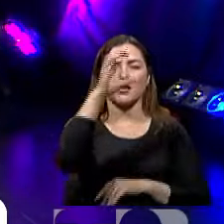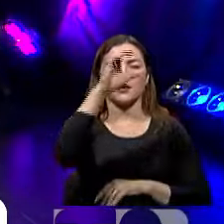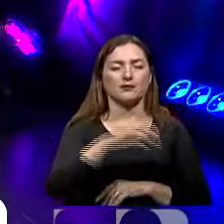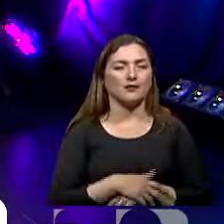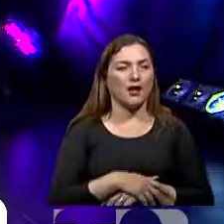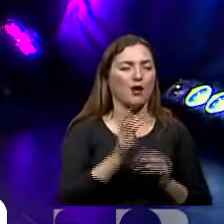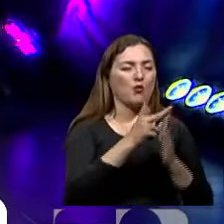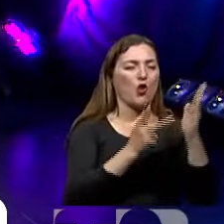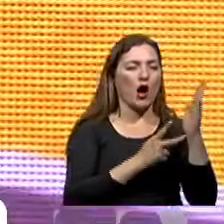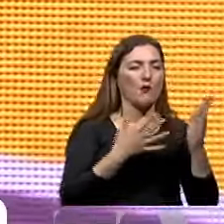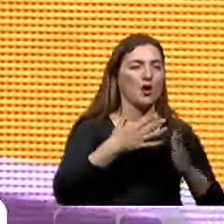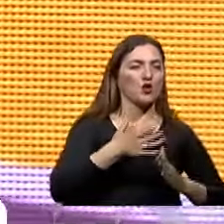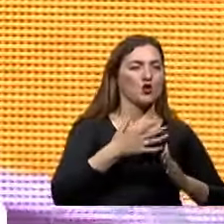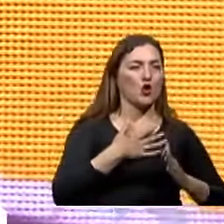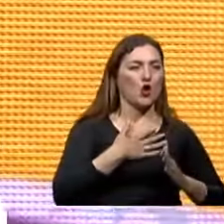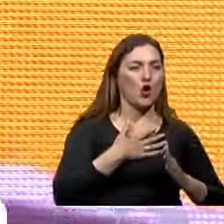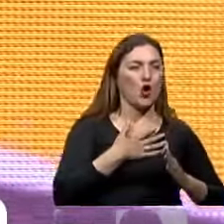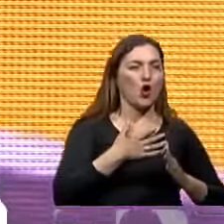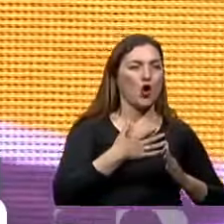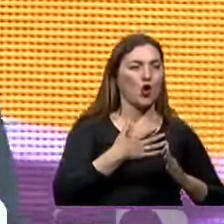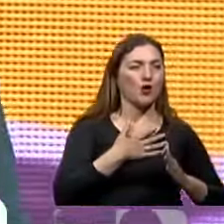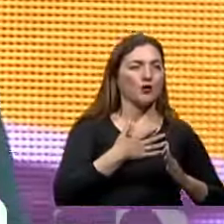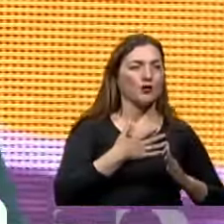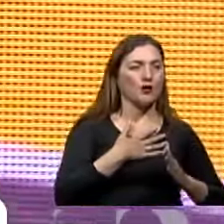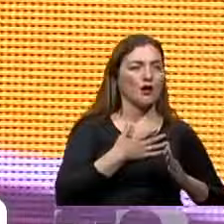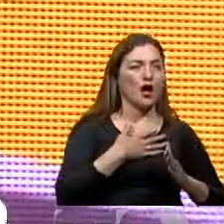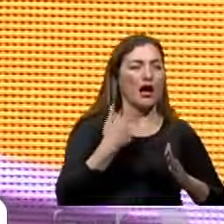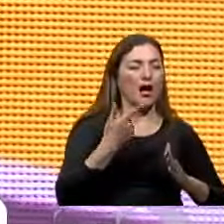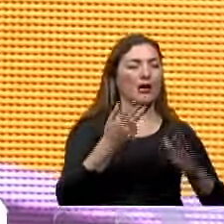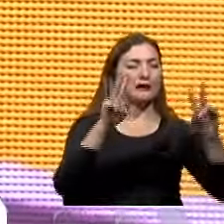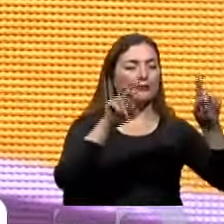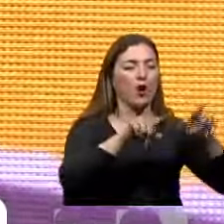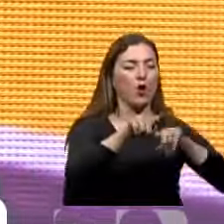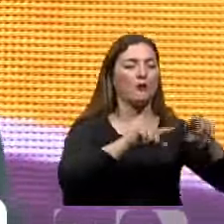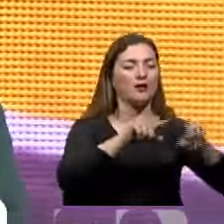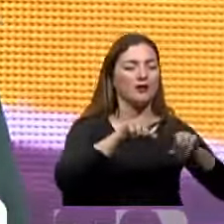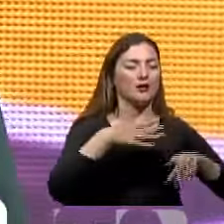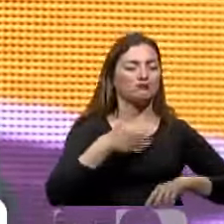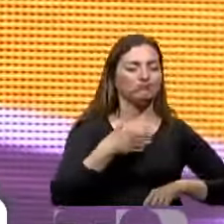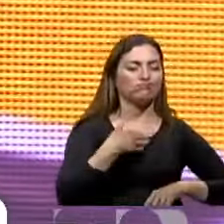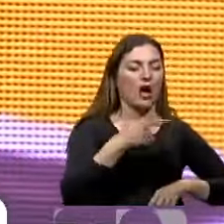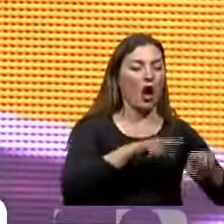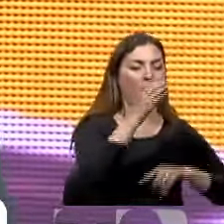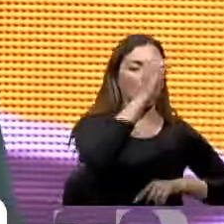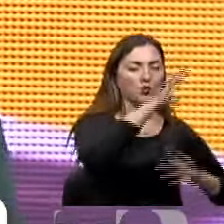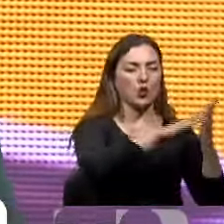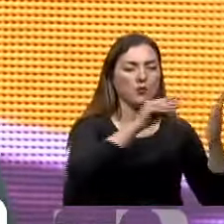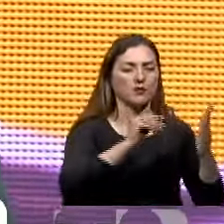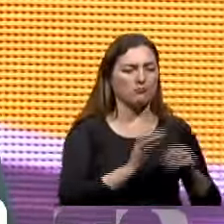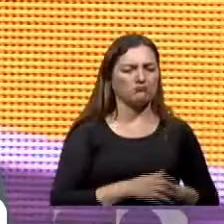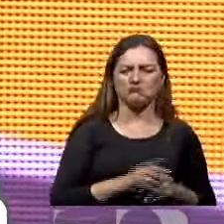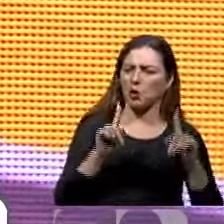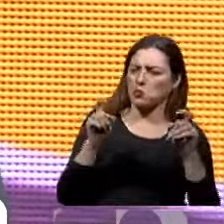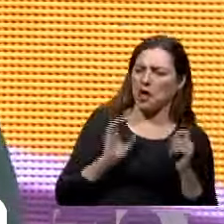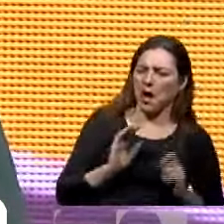este programa. Uf, o sea, de muchas maneras realmente fue una experiencia súper linda. Aprendí un